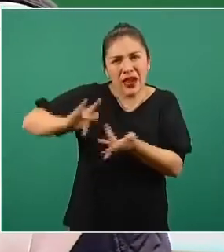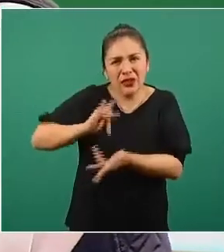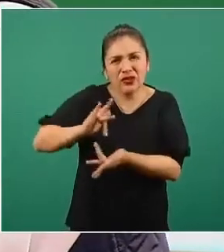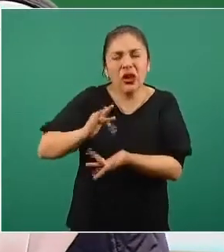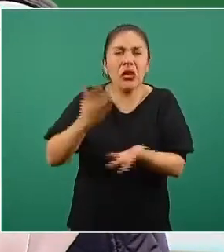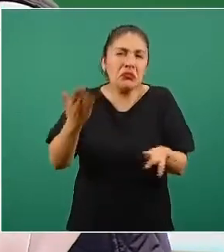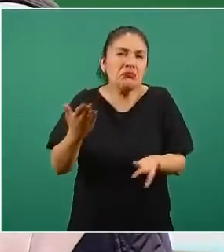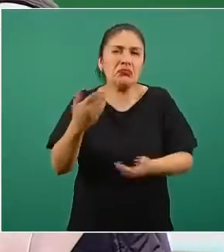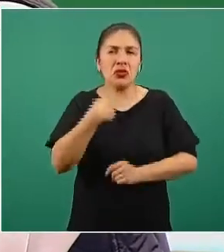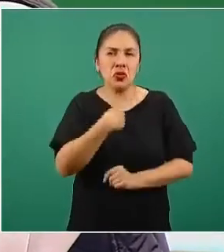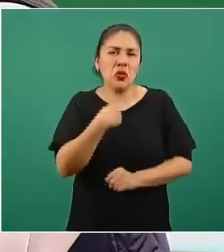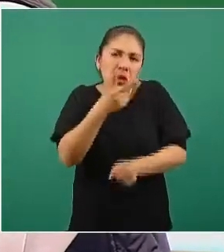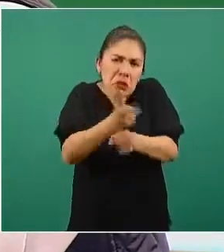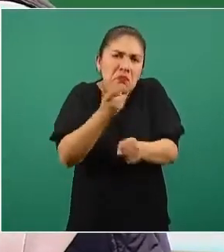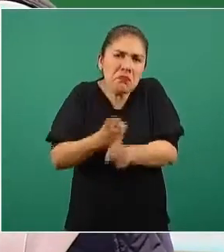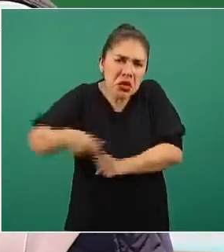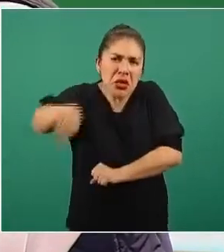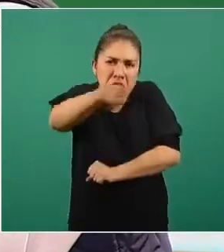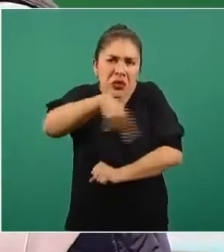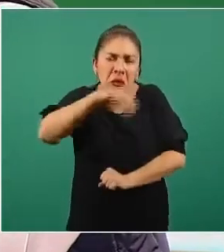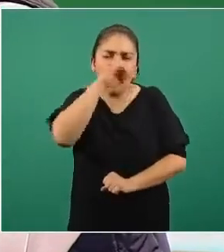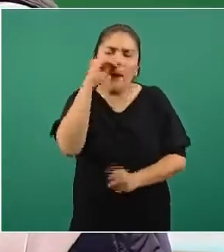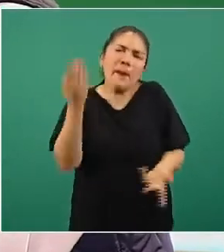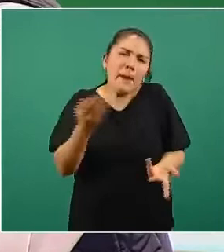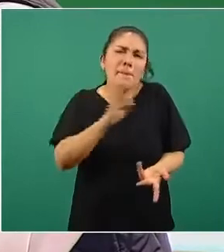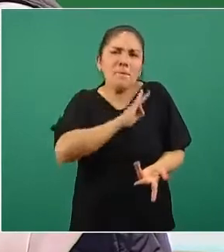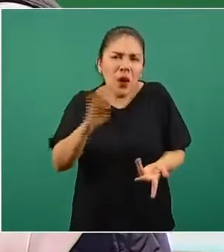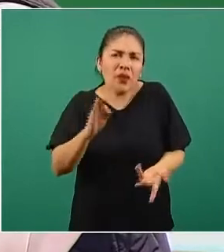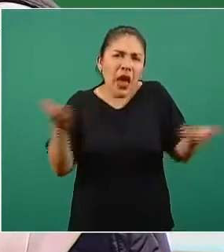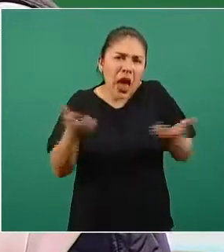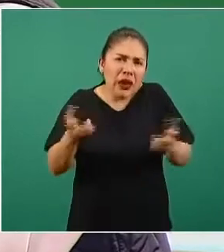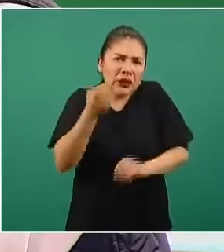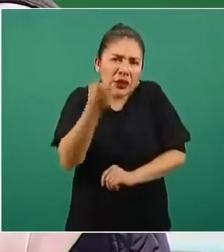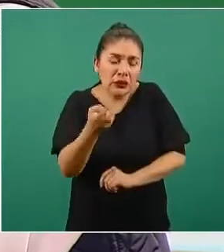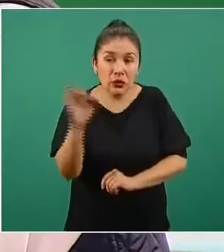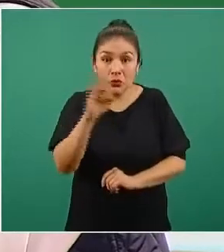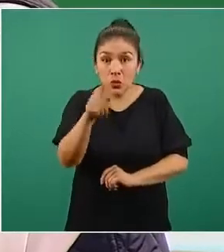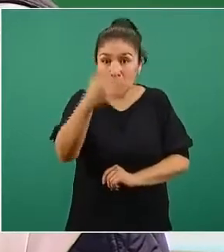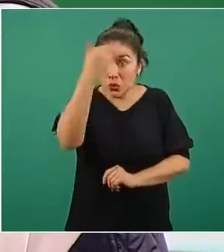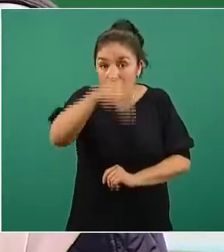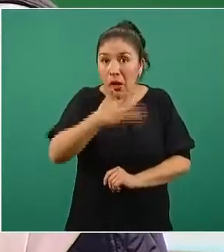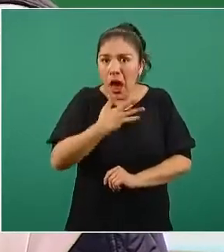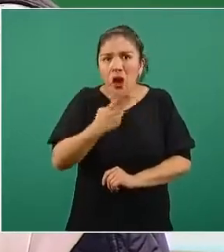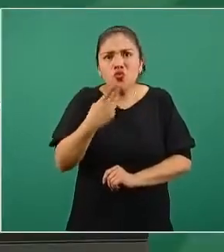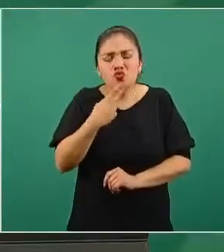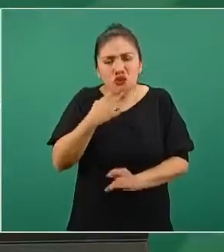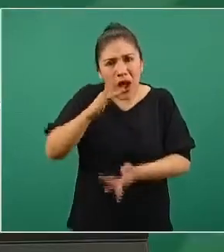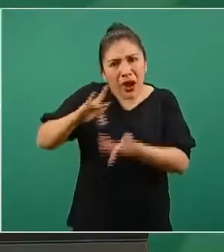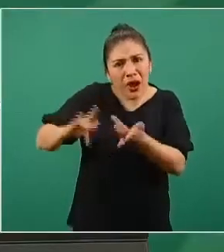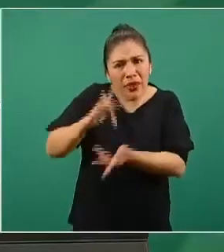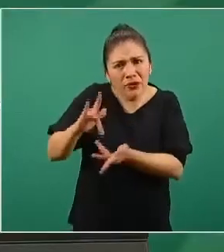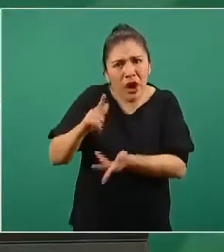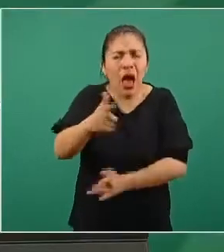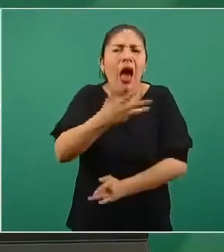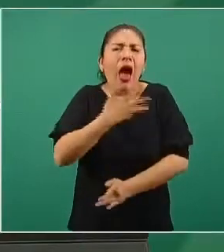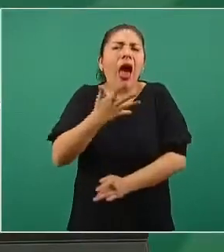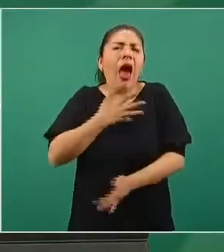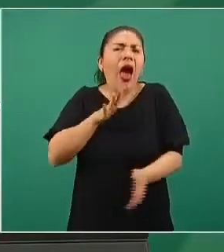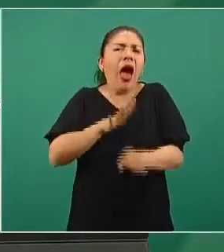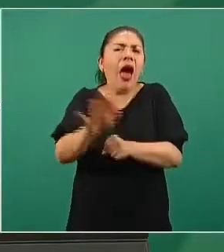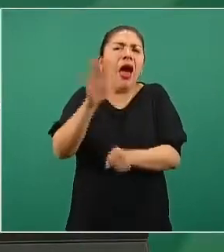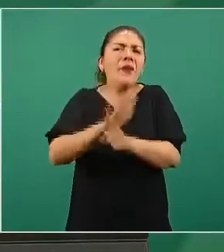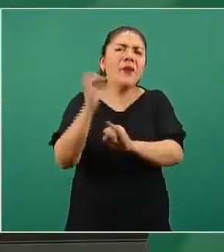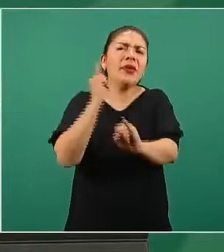que les invitaría es más bien a eso. Si tenemos acceso a redes sociales, es porque tenemos acceso